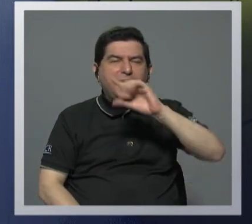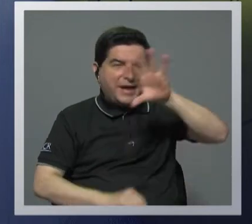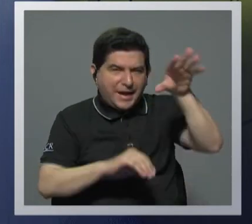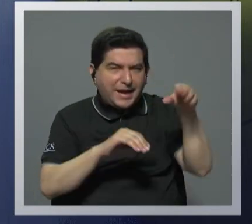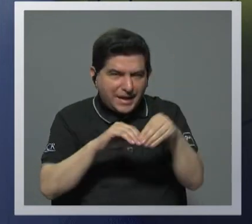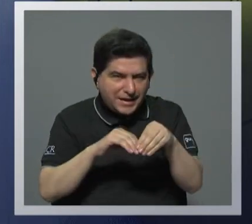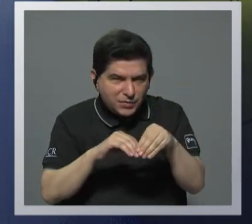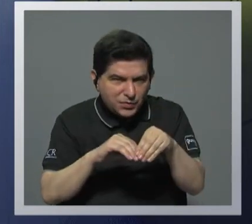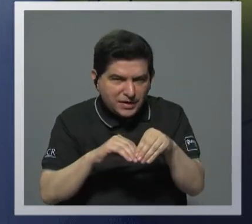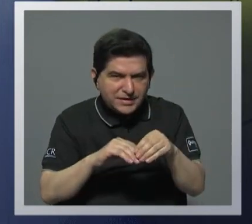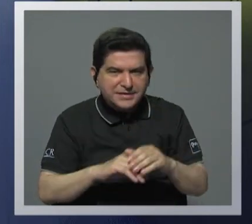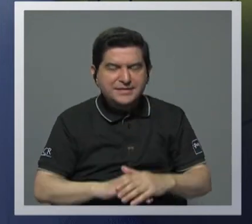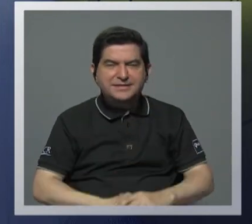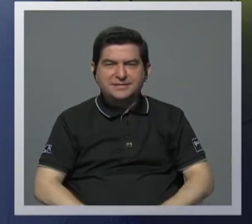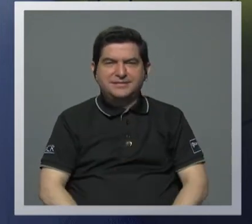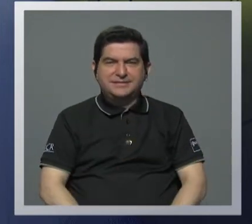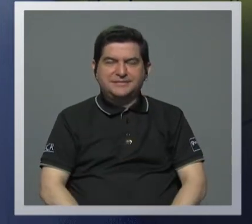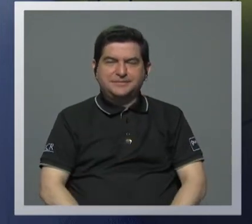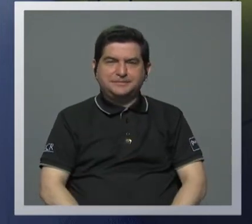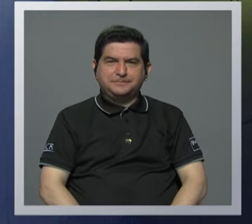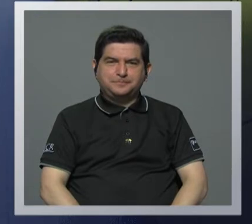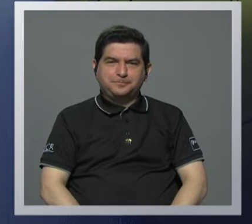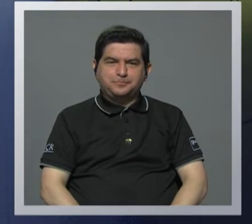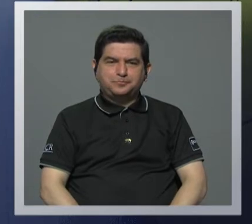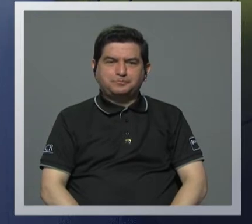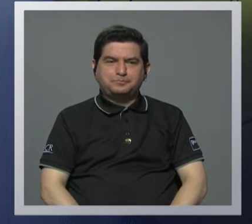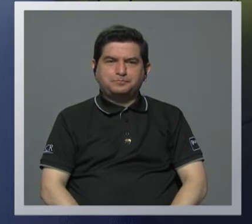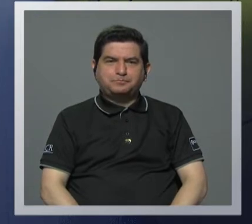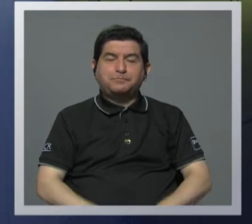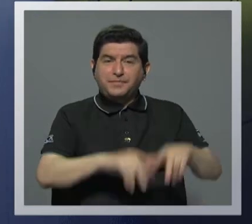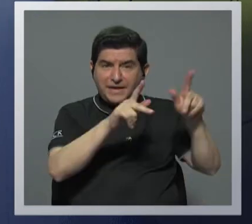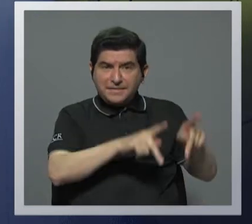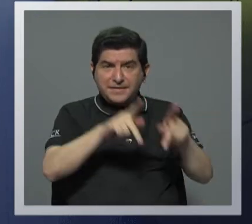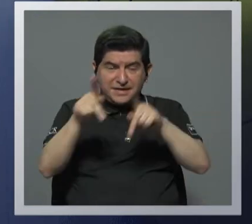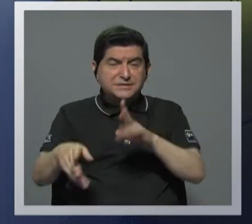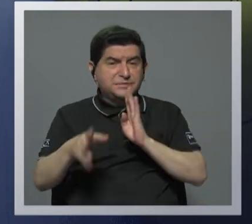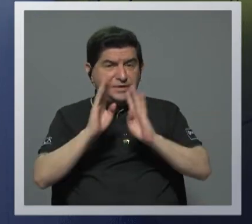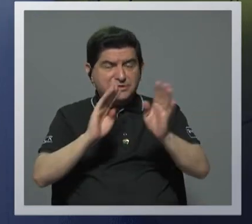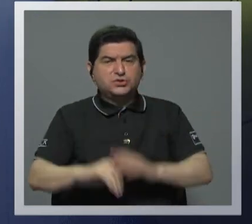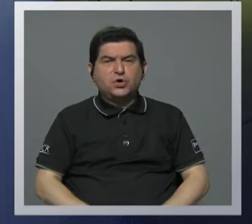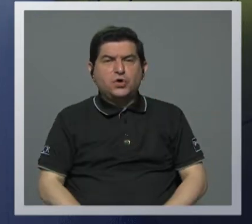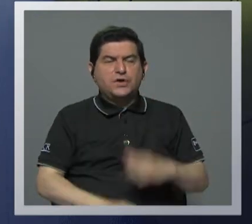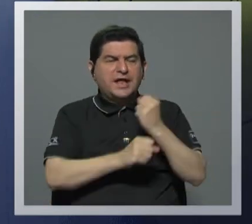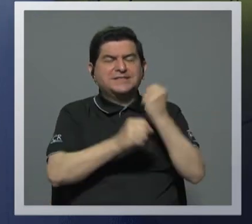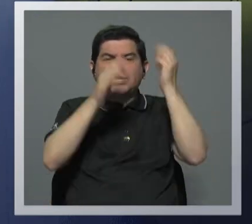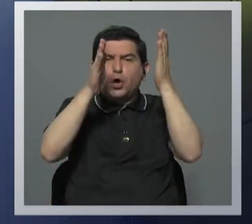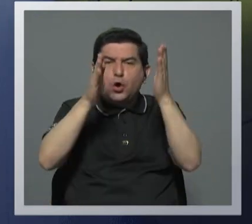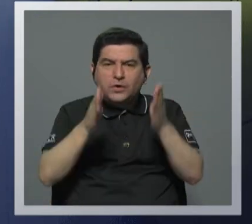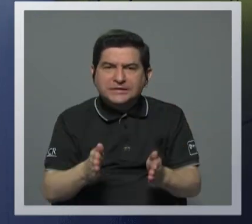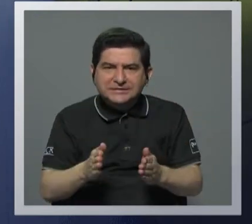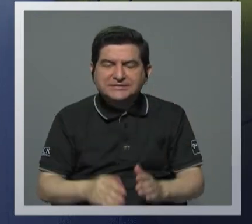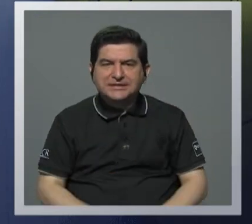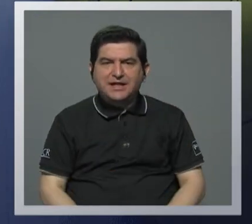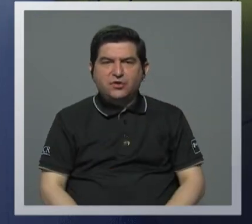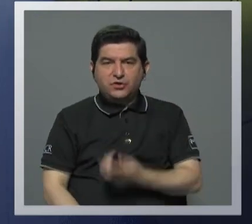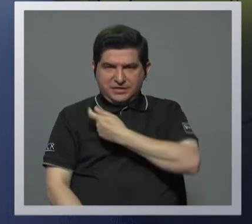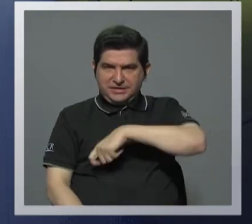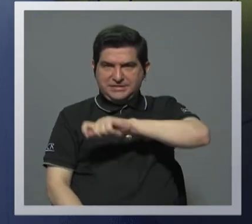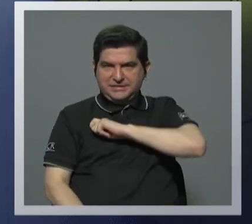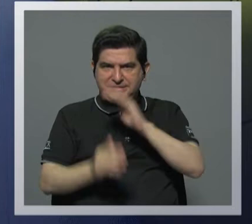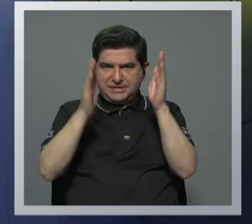página que es, mucha de la gente habla de que los conquistadores son los